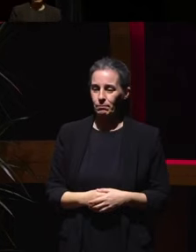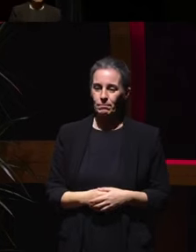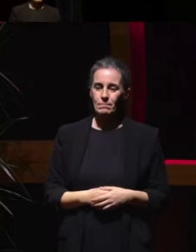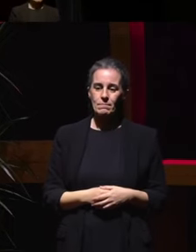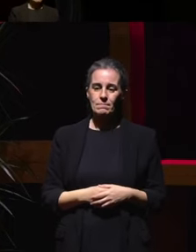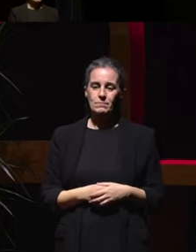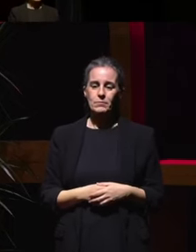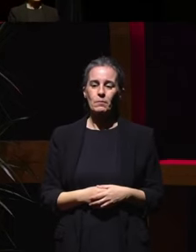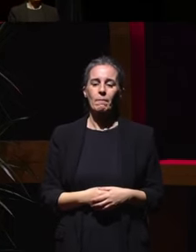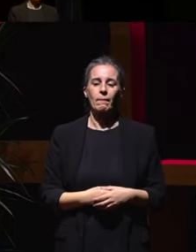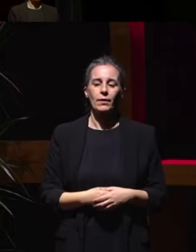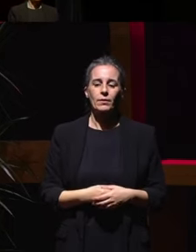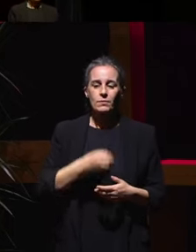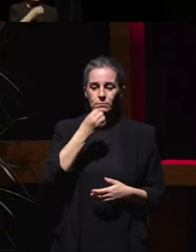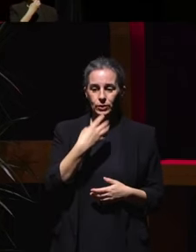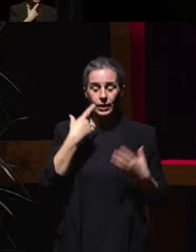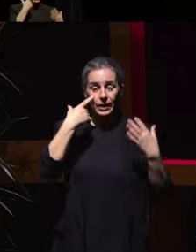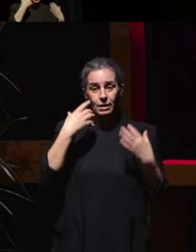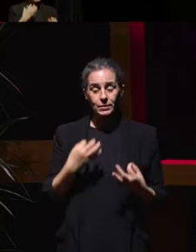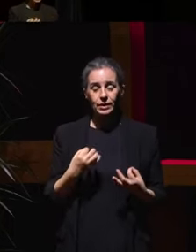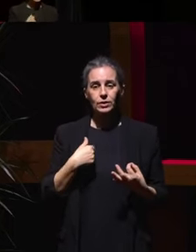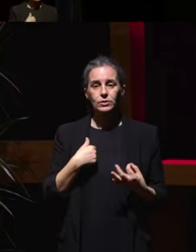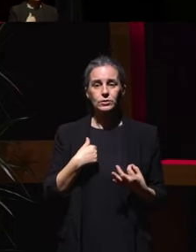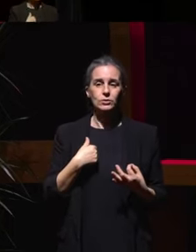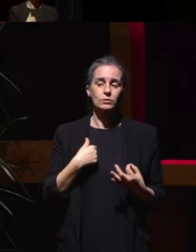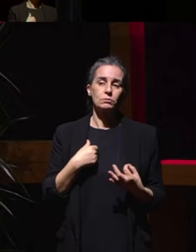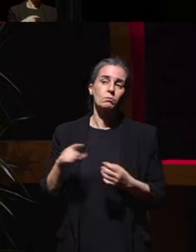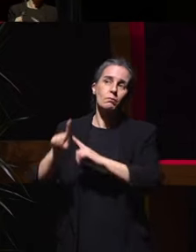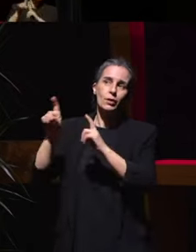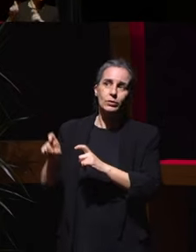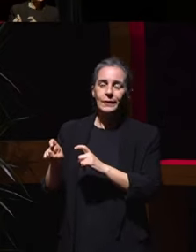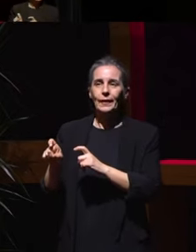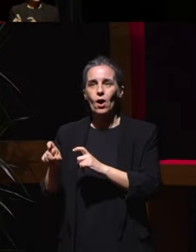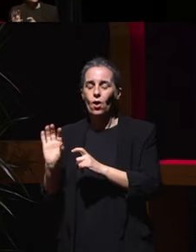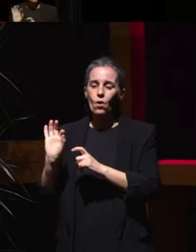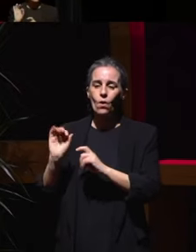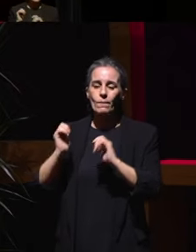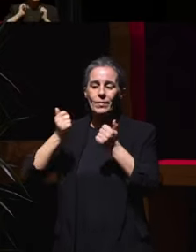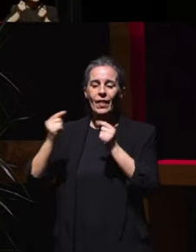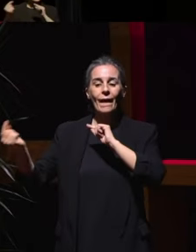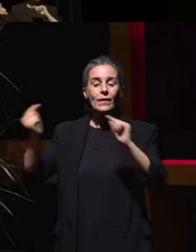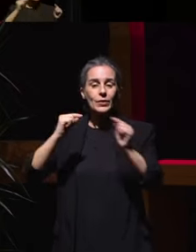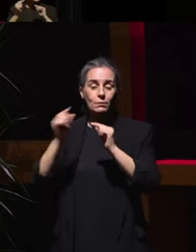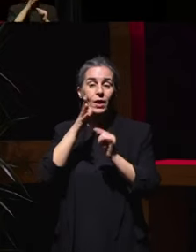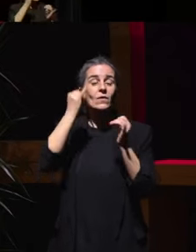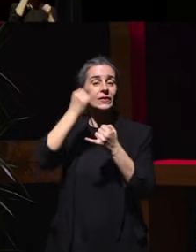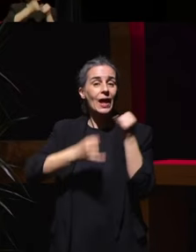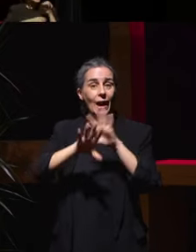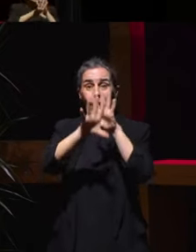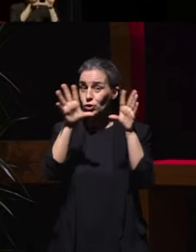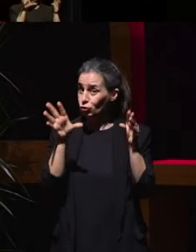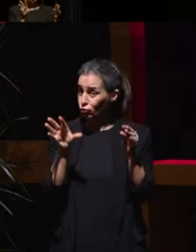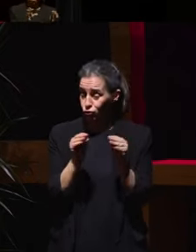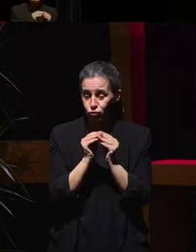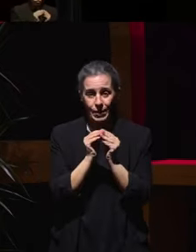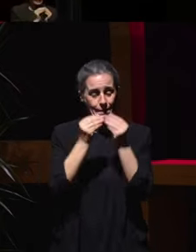reventar. Venga, sí, perdón, no sabía. Bueno, realmente lo que iba a ser una pregunta es un debate, porque al final el resumen va a ser